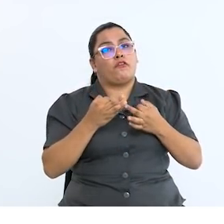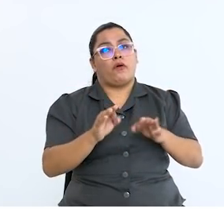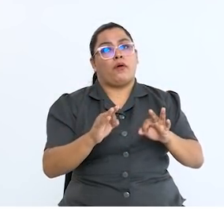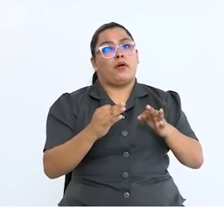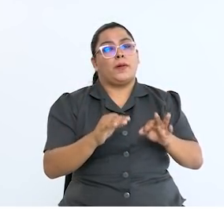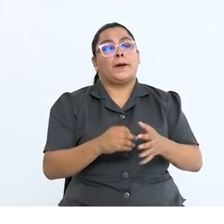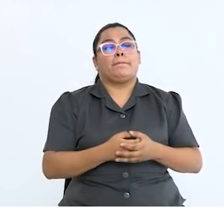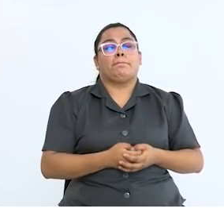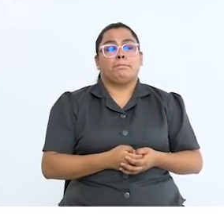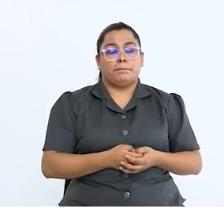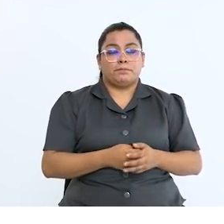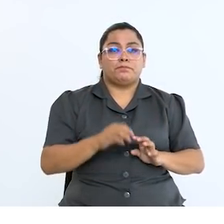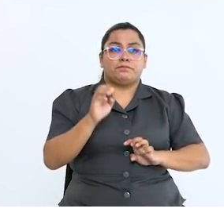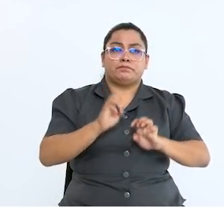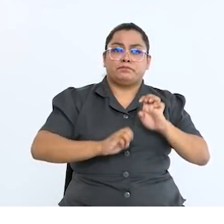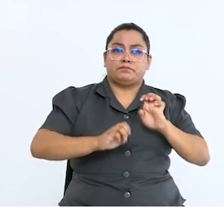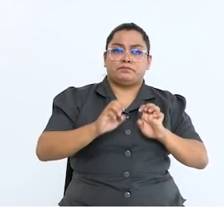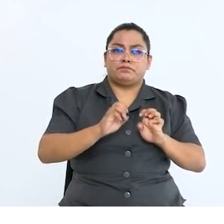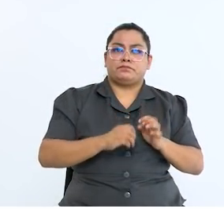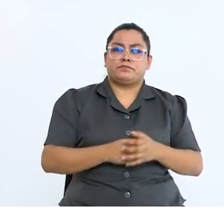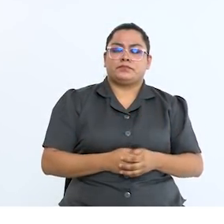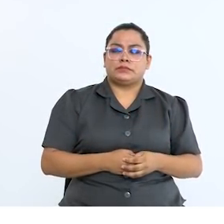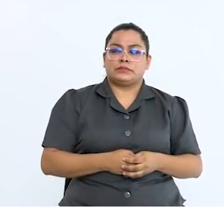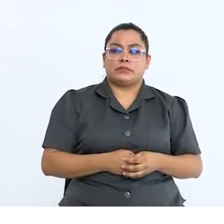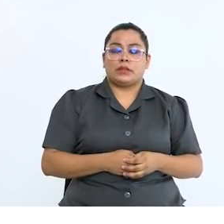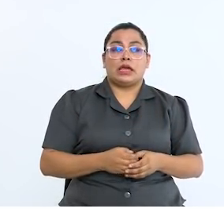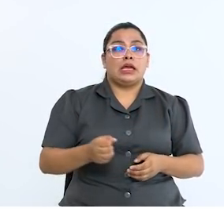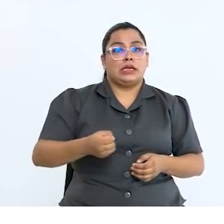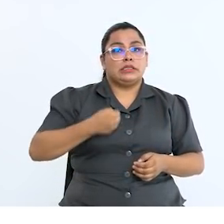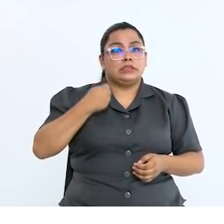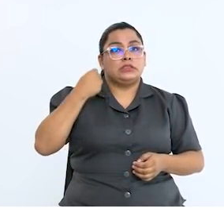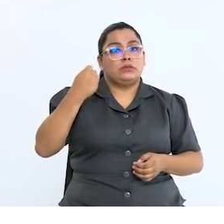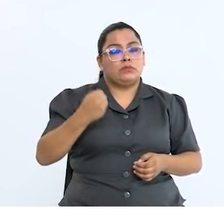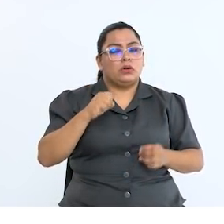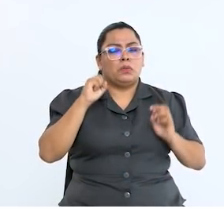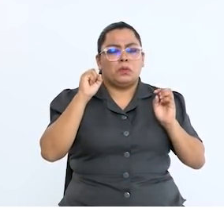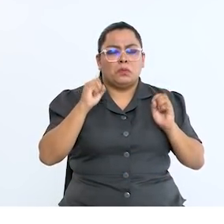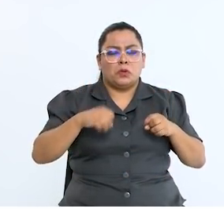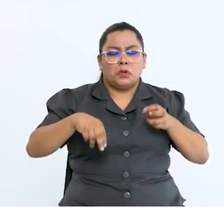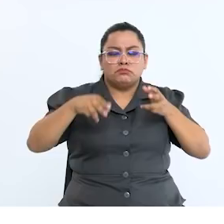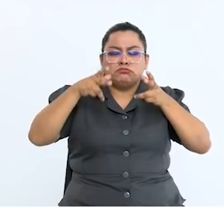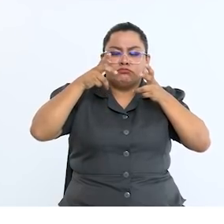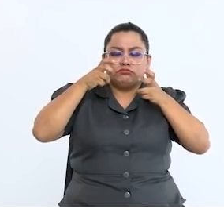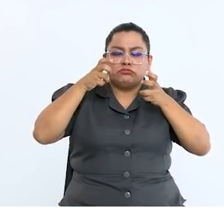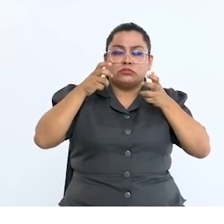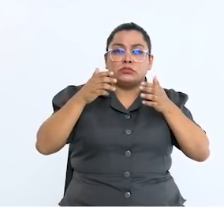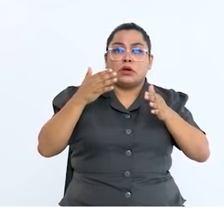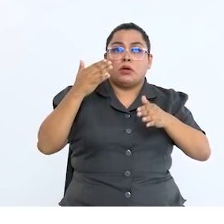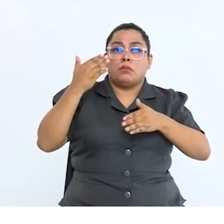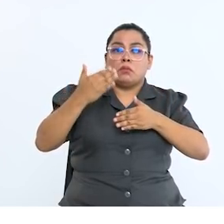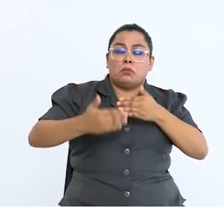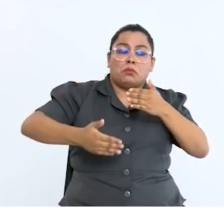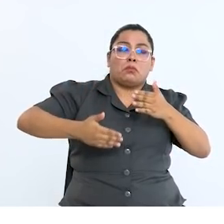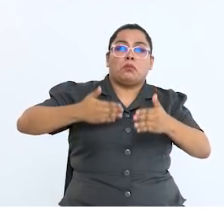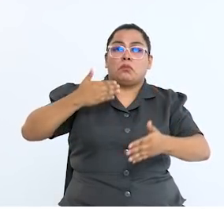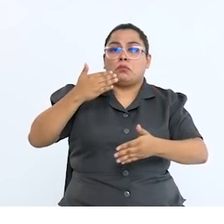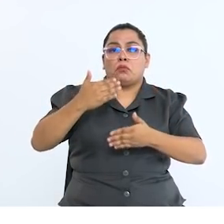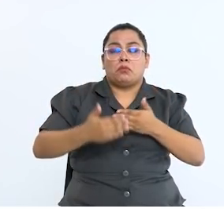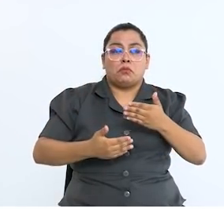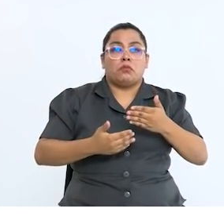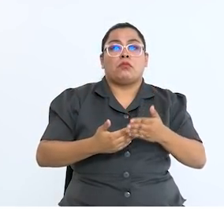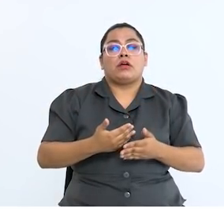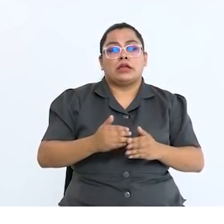evaluación formativa. La evaluación formativa es importante para poder ver los avances